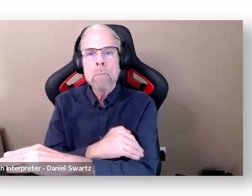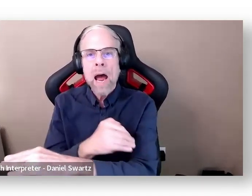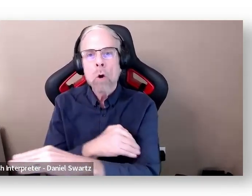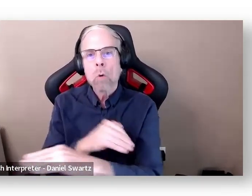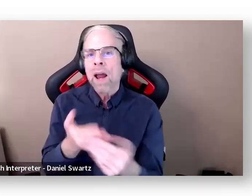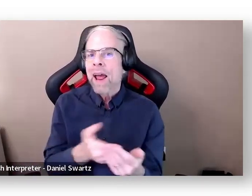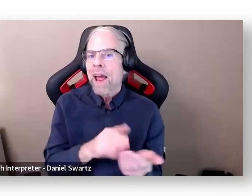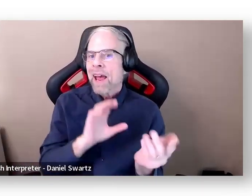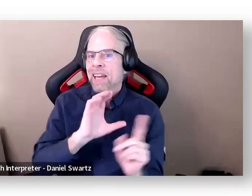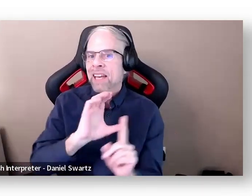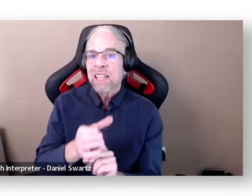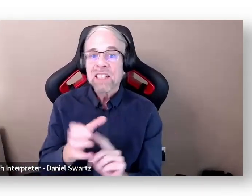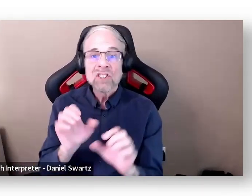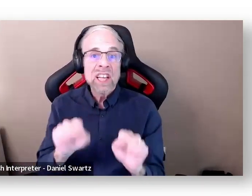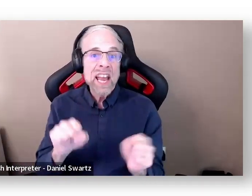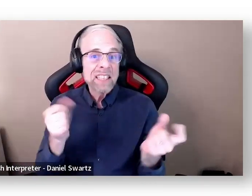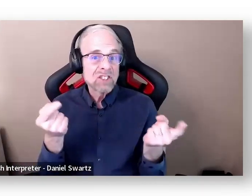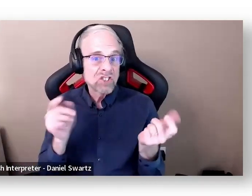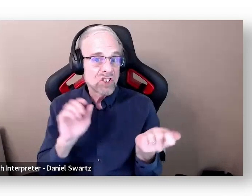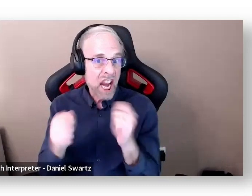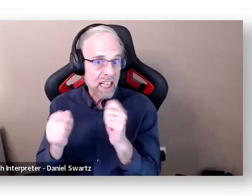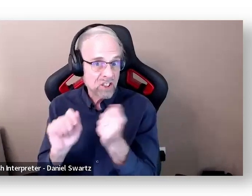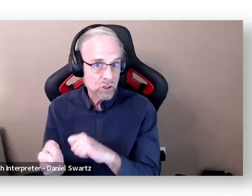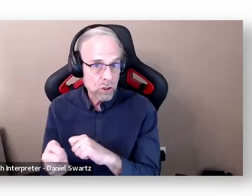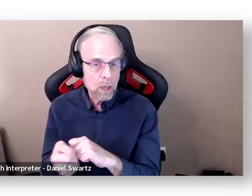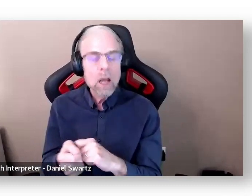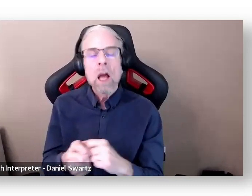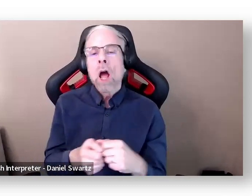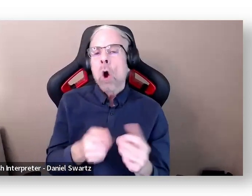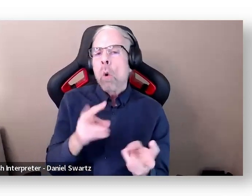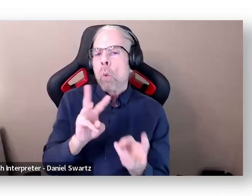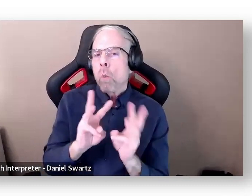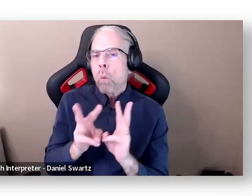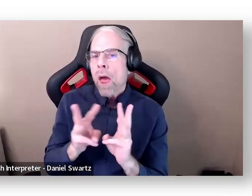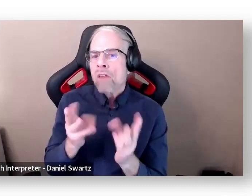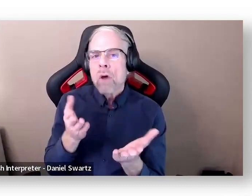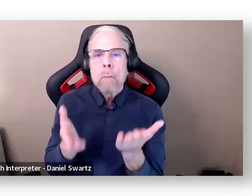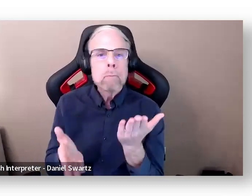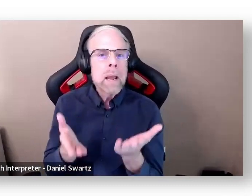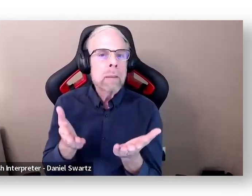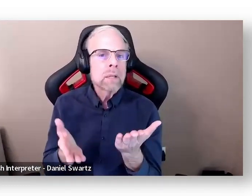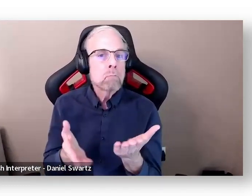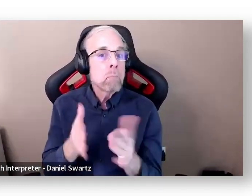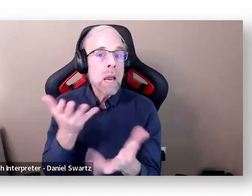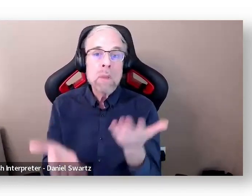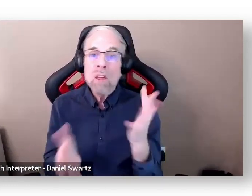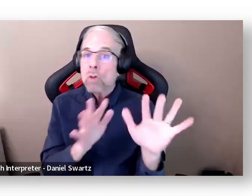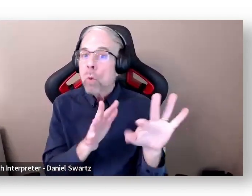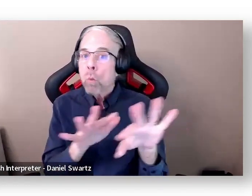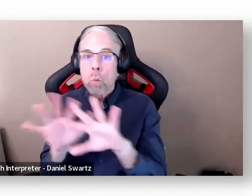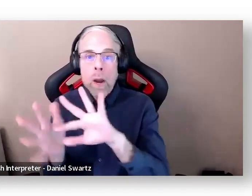1 a 4 horas antes de que lo pagamos, si las condiciones cambian,